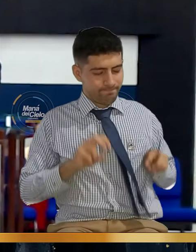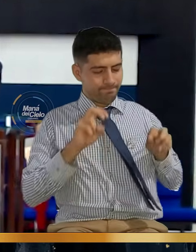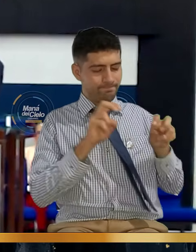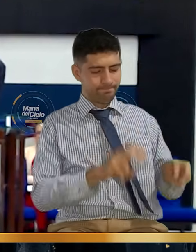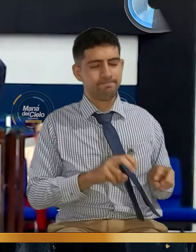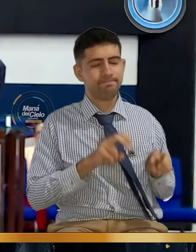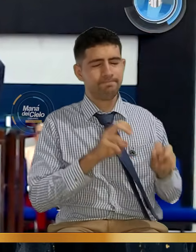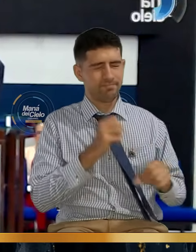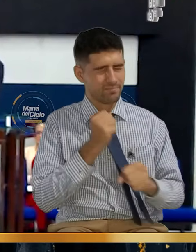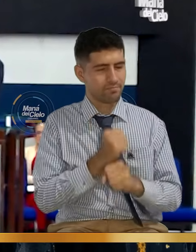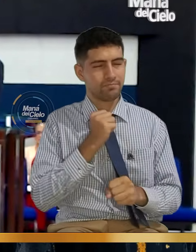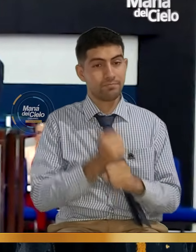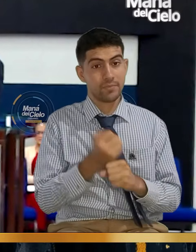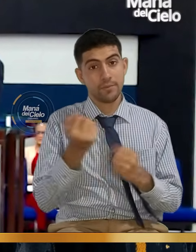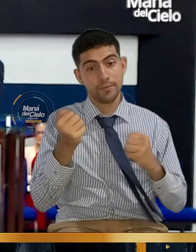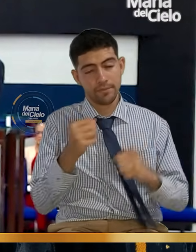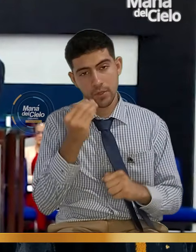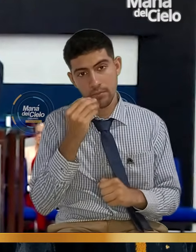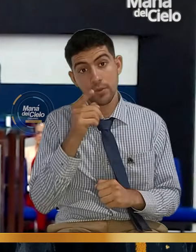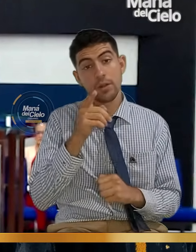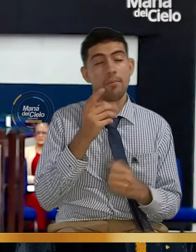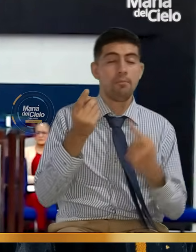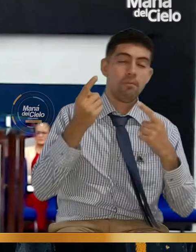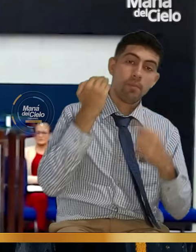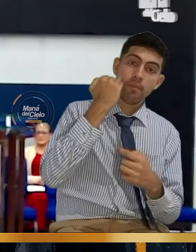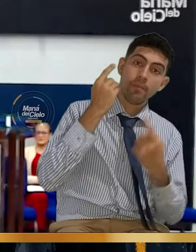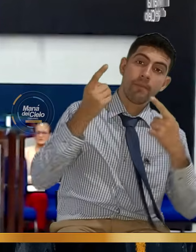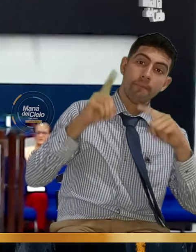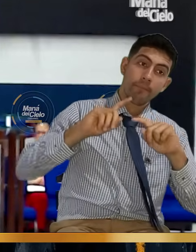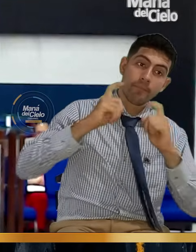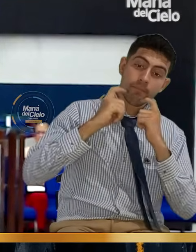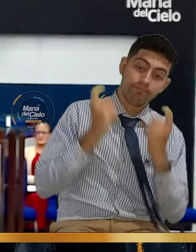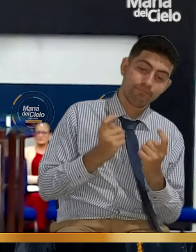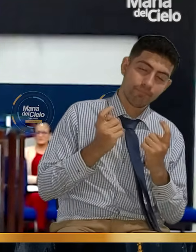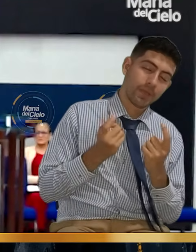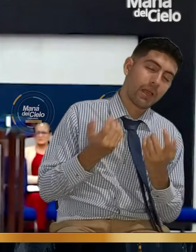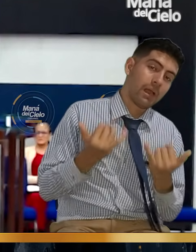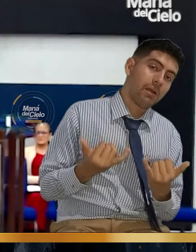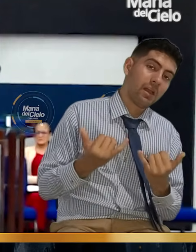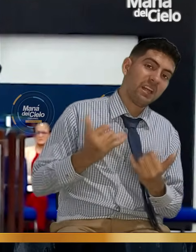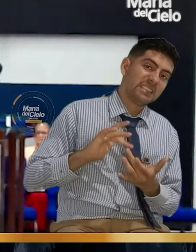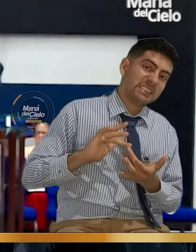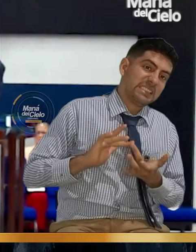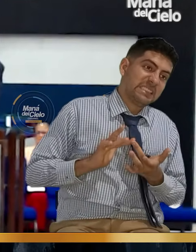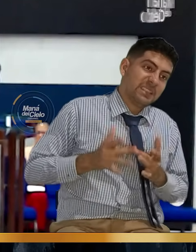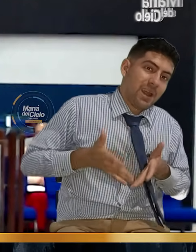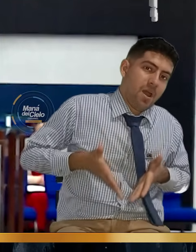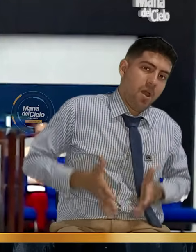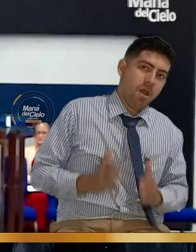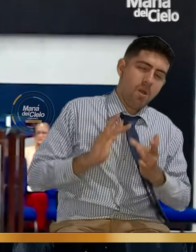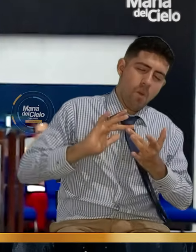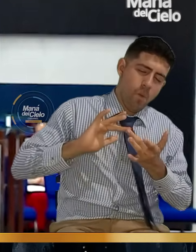hermano Abel. Gloria al Señor Jesús. Y empieza el hombre a corromperse y a multiplicarse